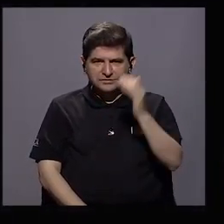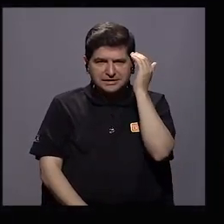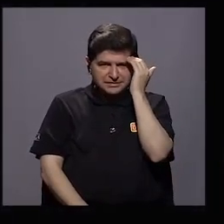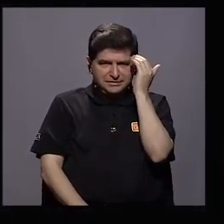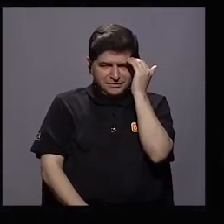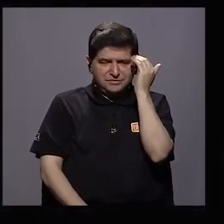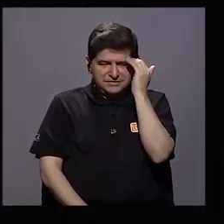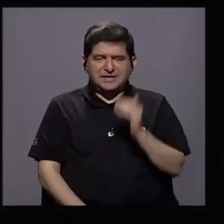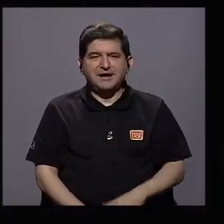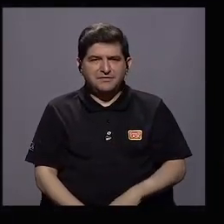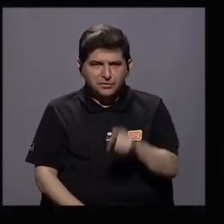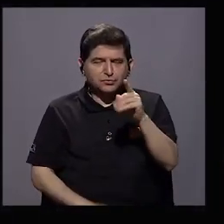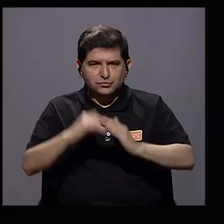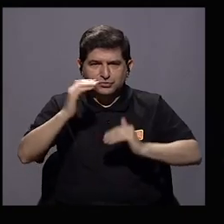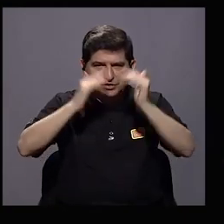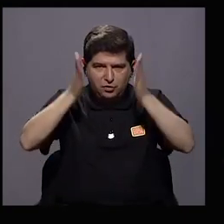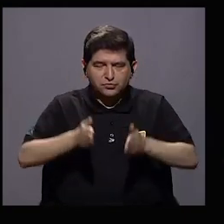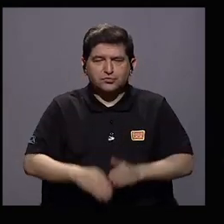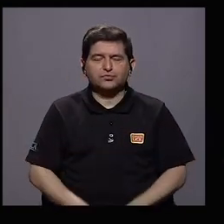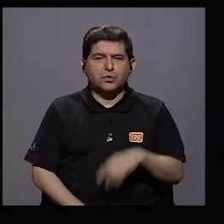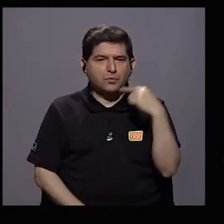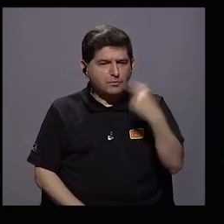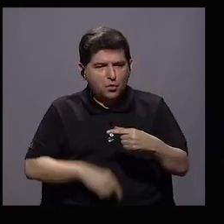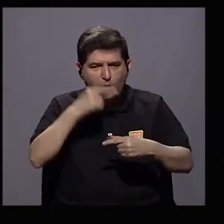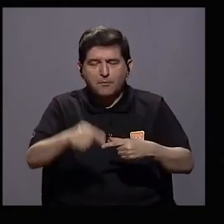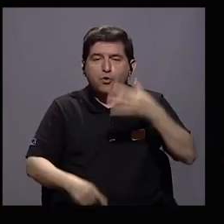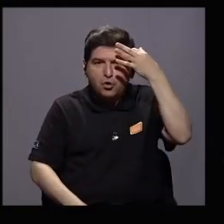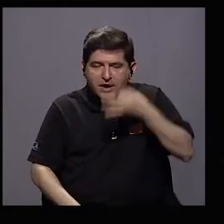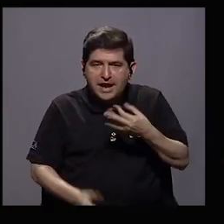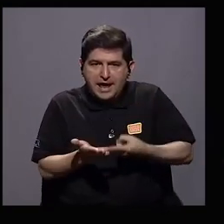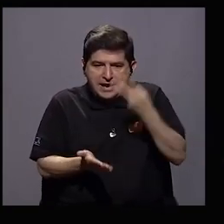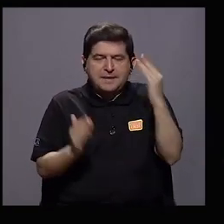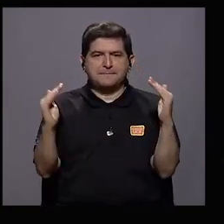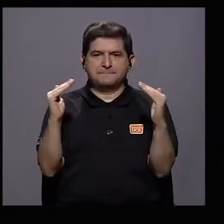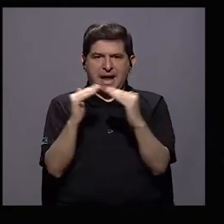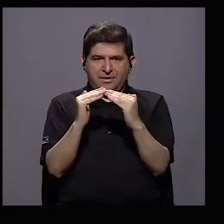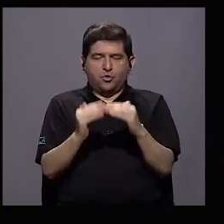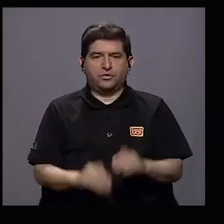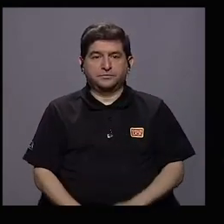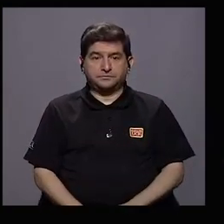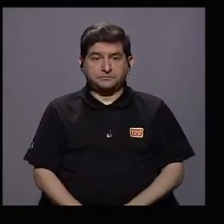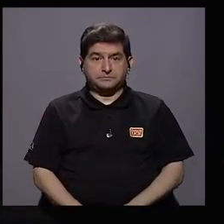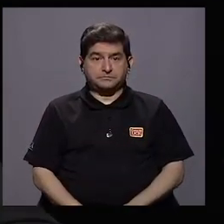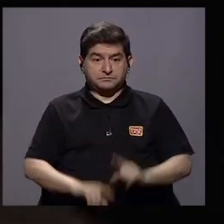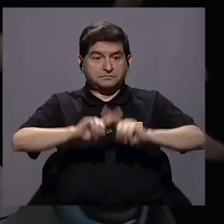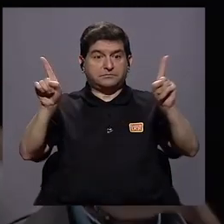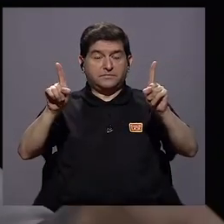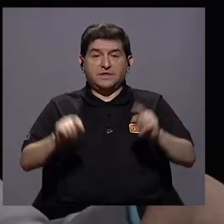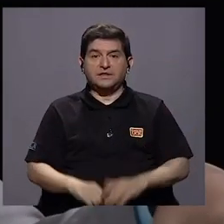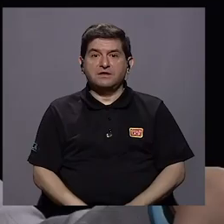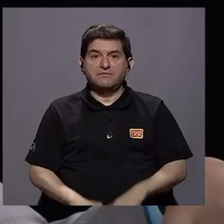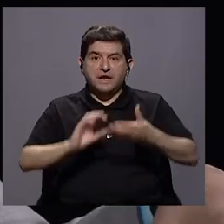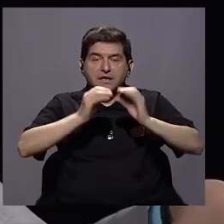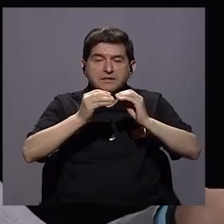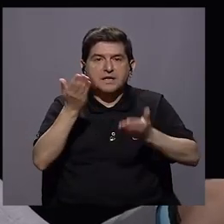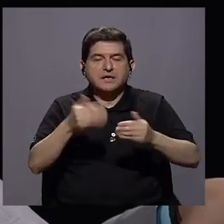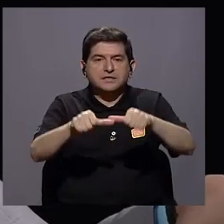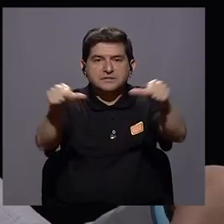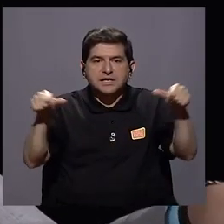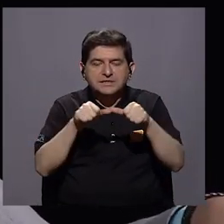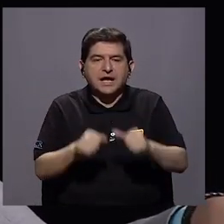casa a poquitos y de un pronto a otro puede ser que usted, el valor que creía que tenía su casa, lleva dimensiones muy grandes, inclusive podemos hablar de